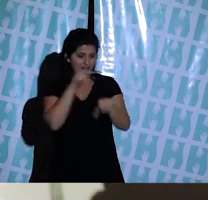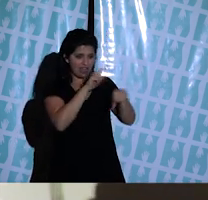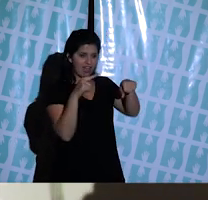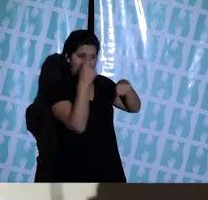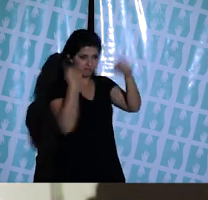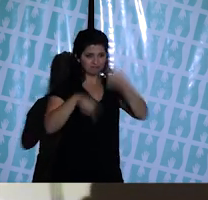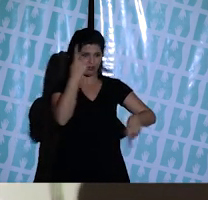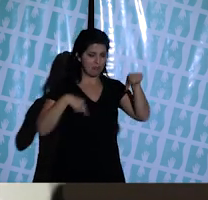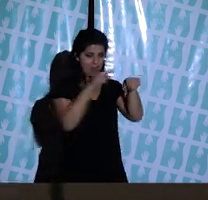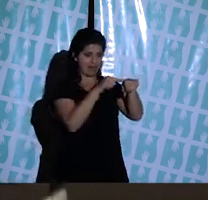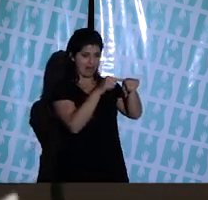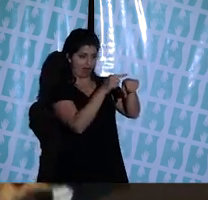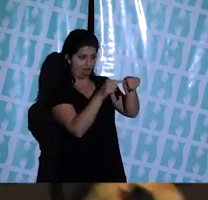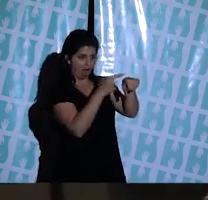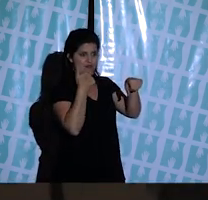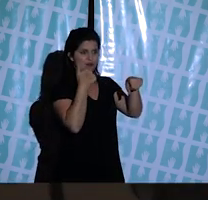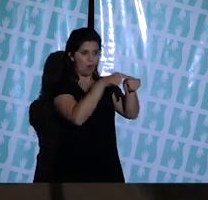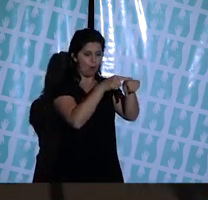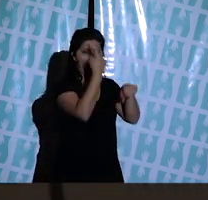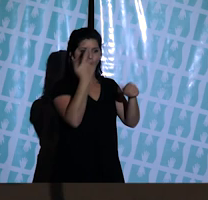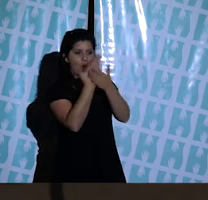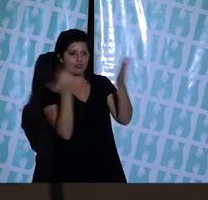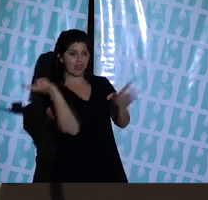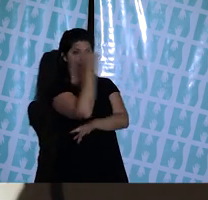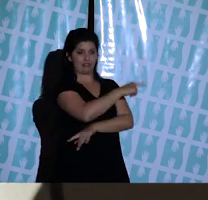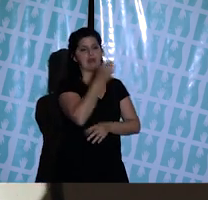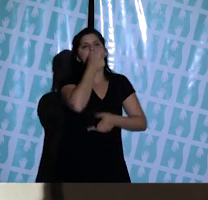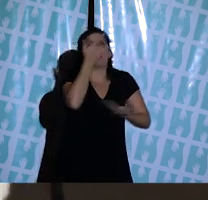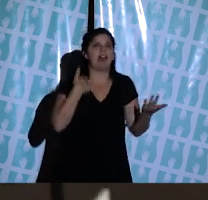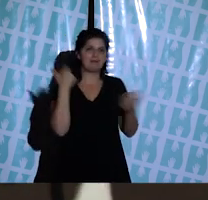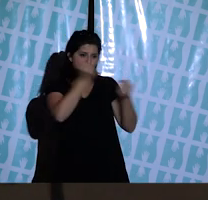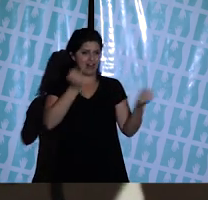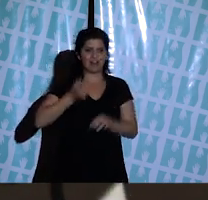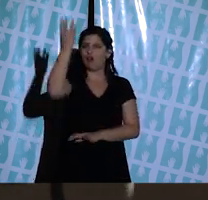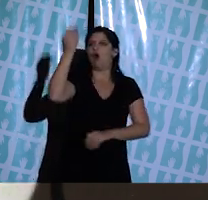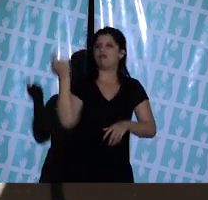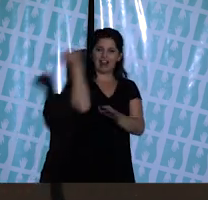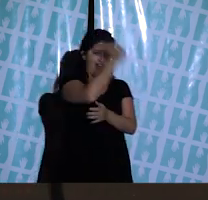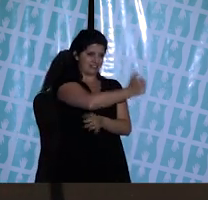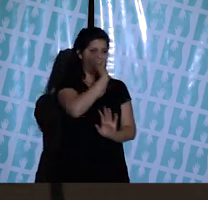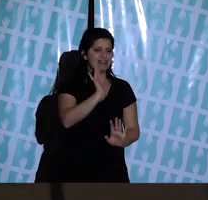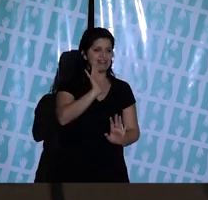es un pianito. Un día viene a dar una conferencia a Bariloche, otro día